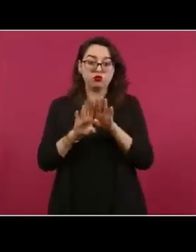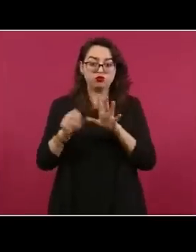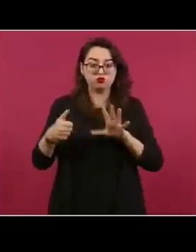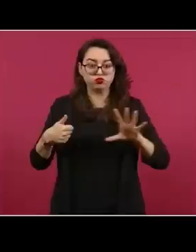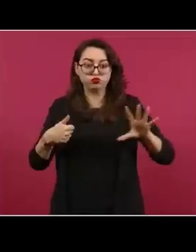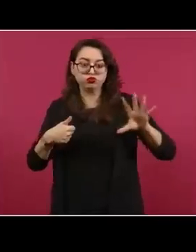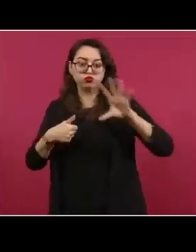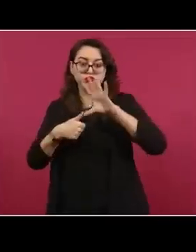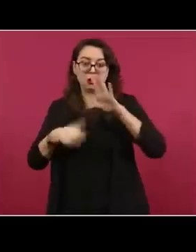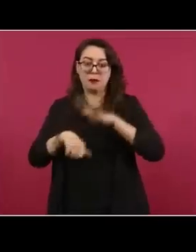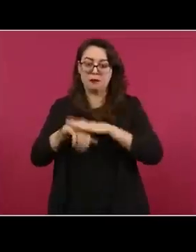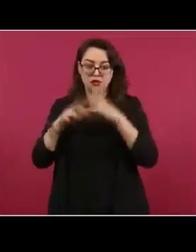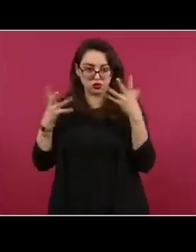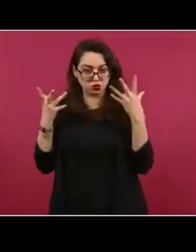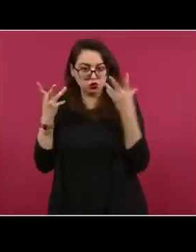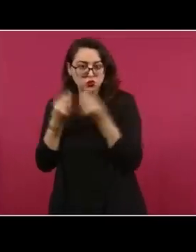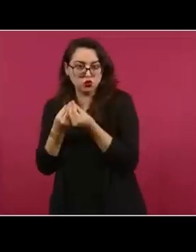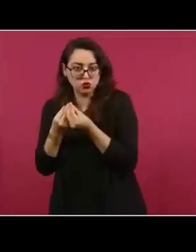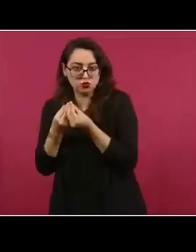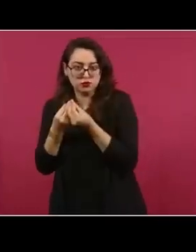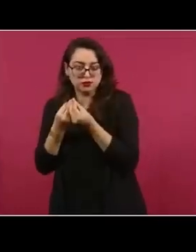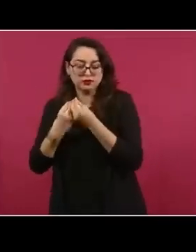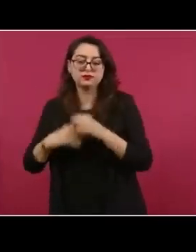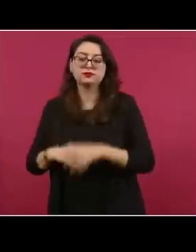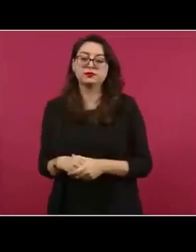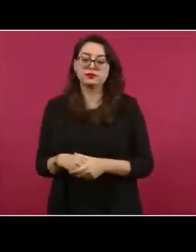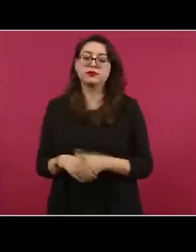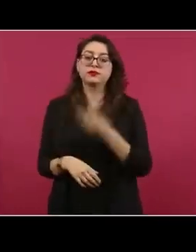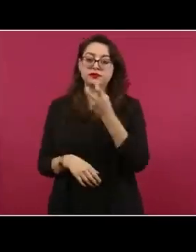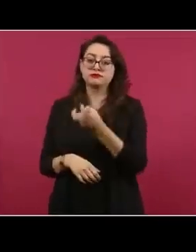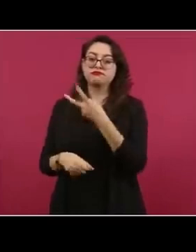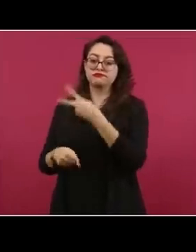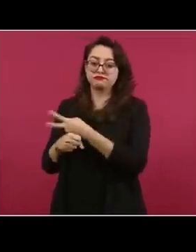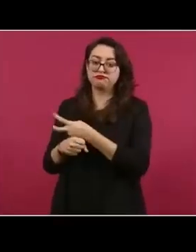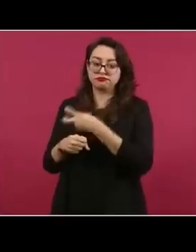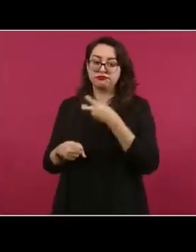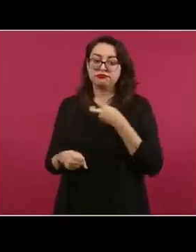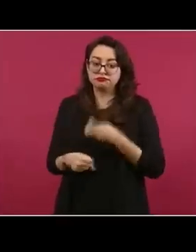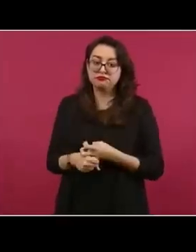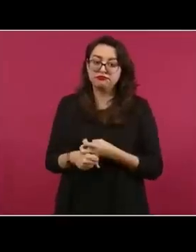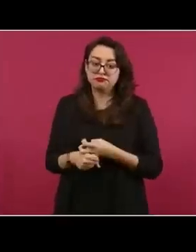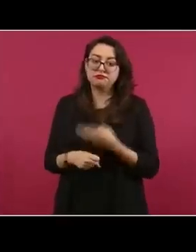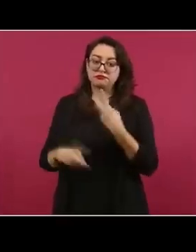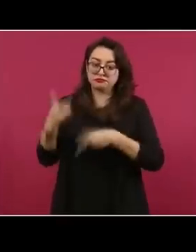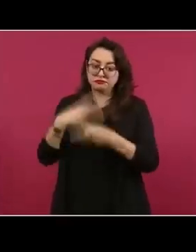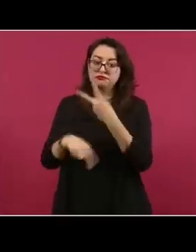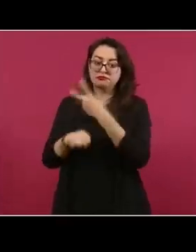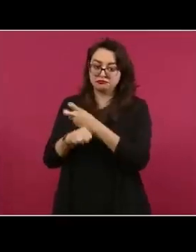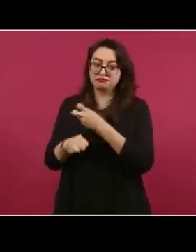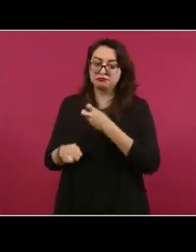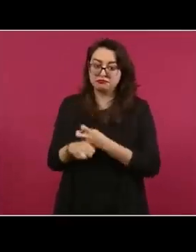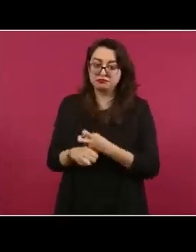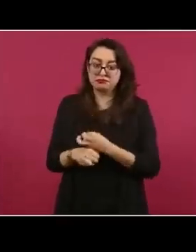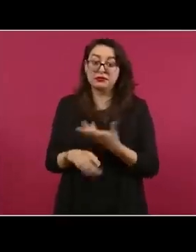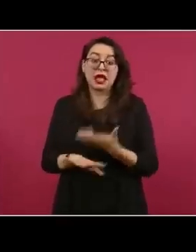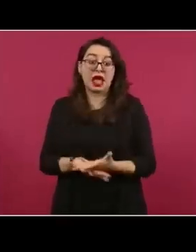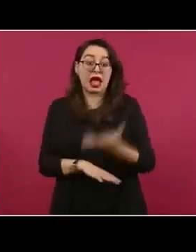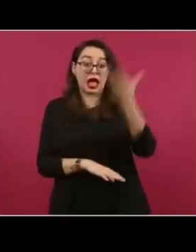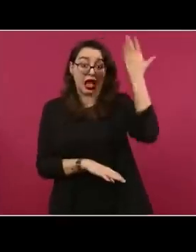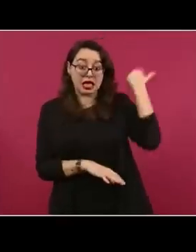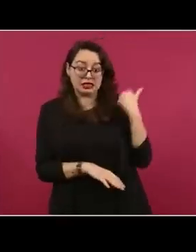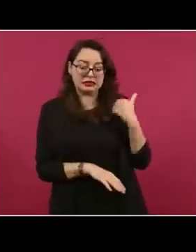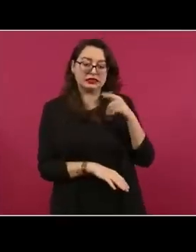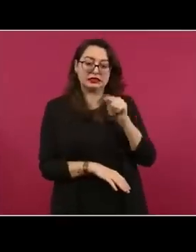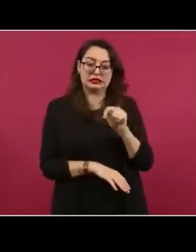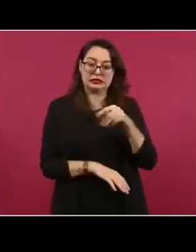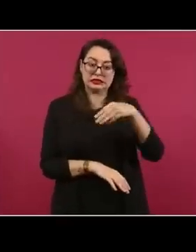sí. Sí. O sea, y nos vinieron a invitar a eso, por cierto. Sin duda. O sea, no, sin duda. Es que cuando tú negociaste el tratado, el que